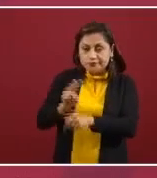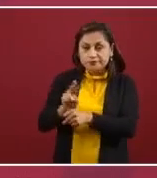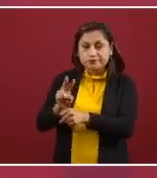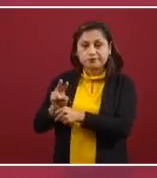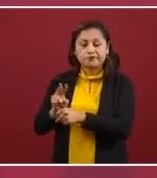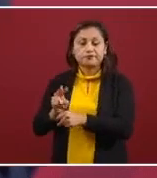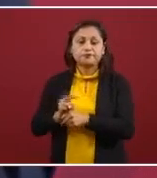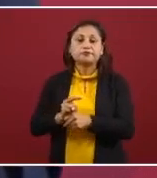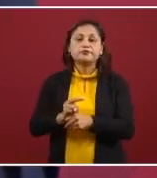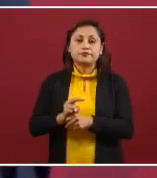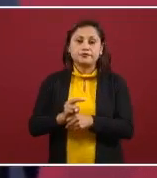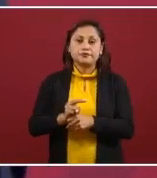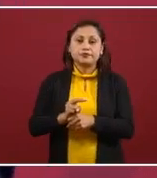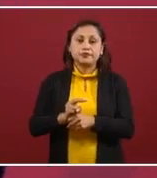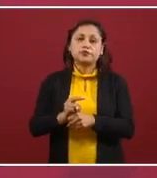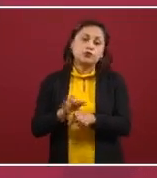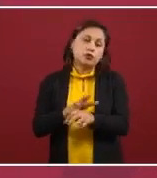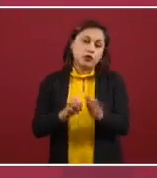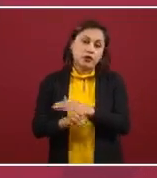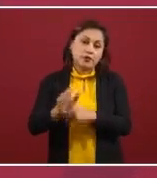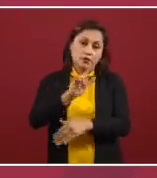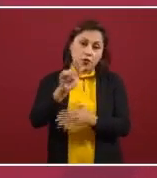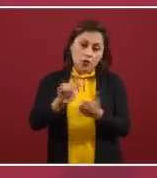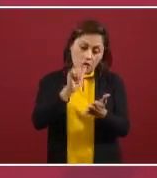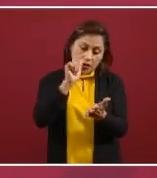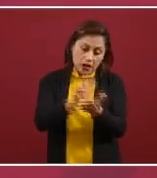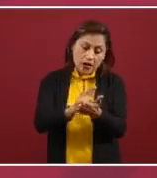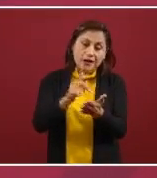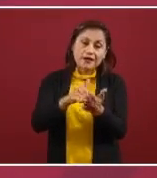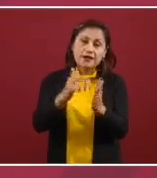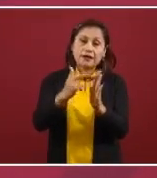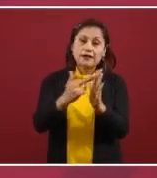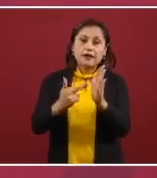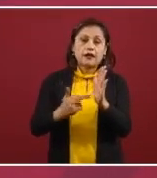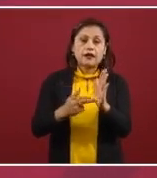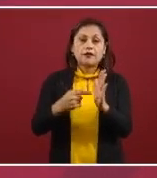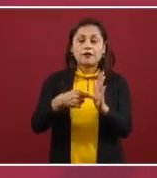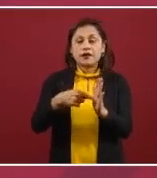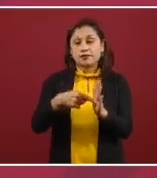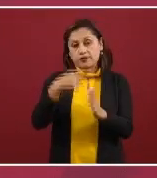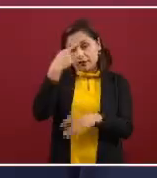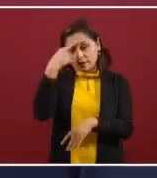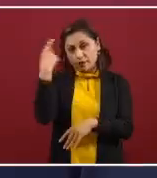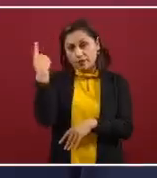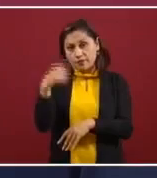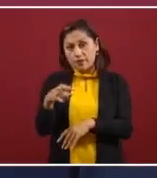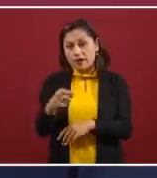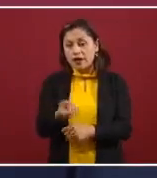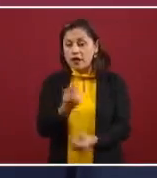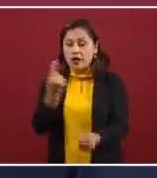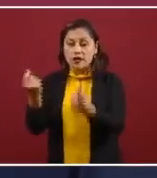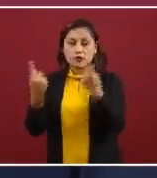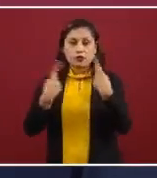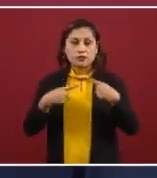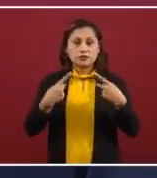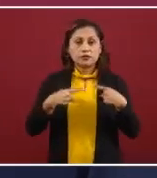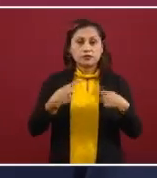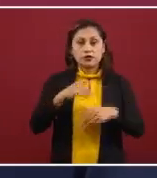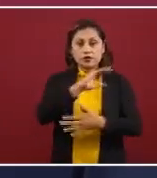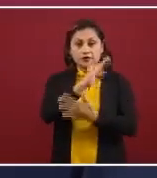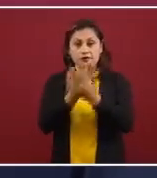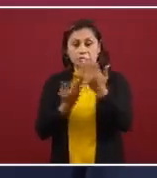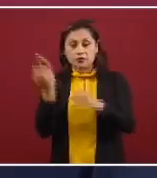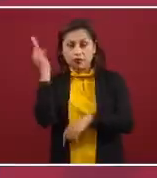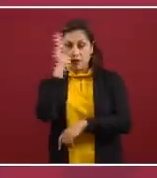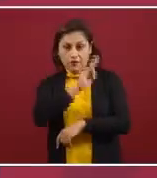para castigar a los que se dedican a falsificar facturas es